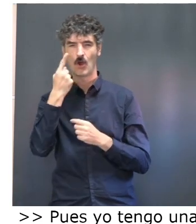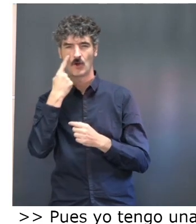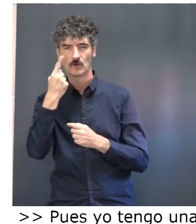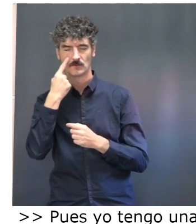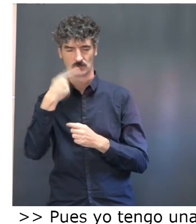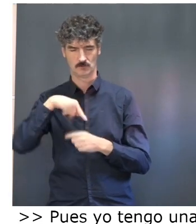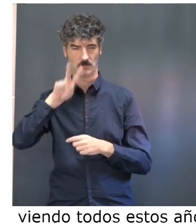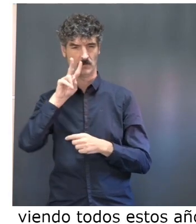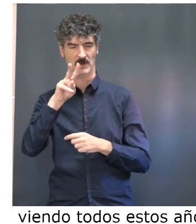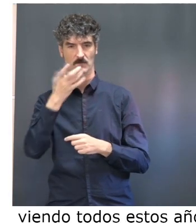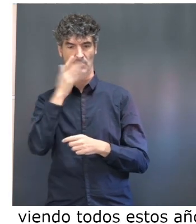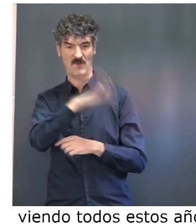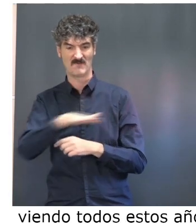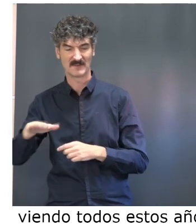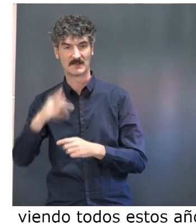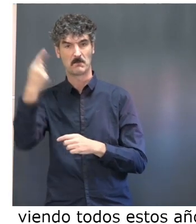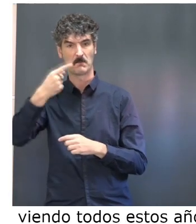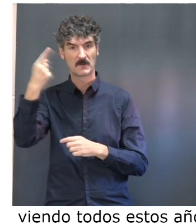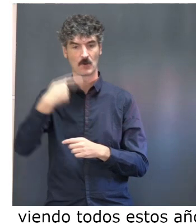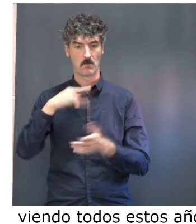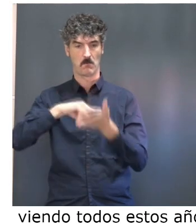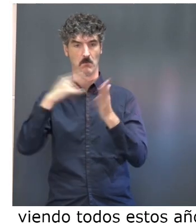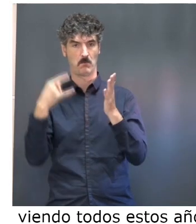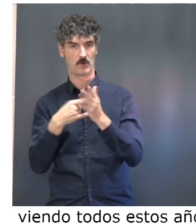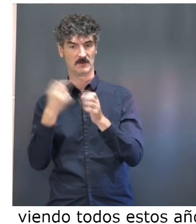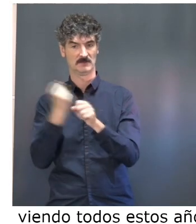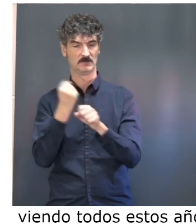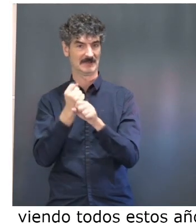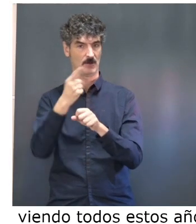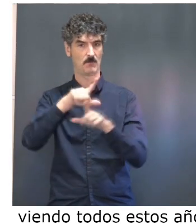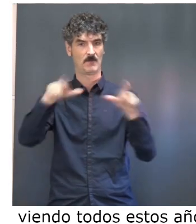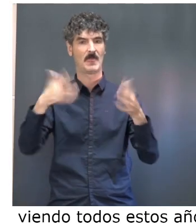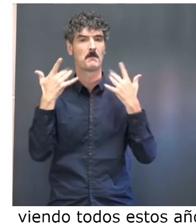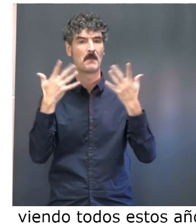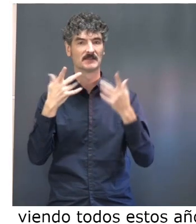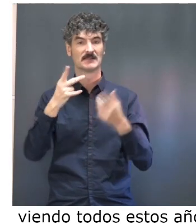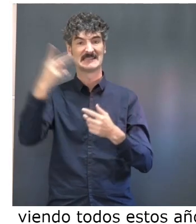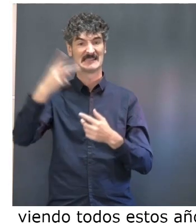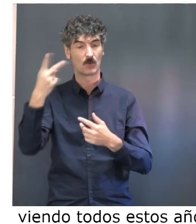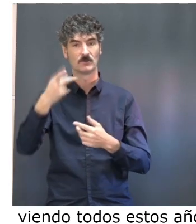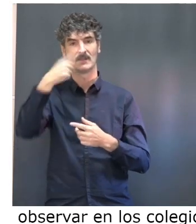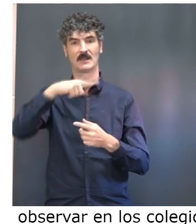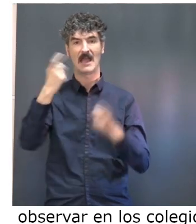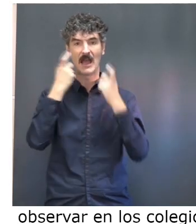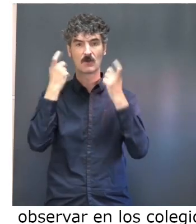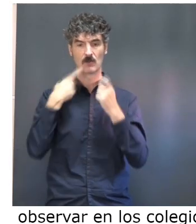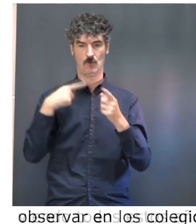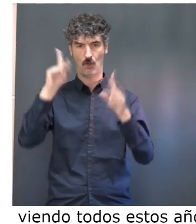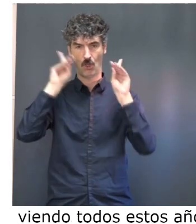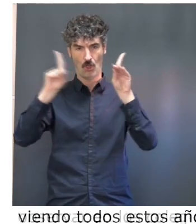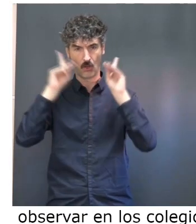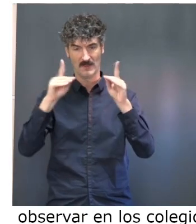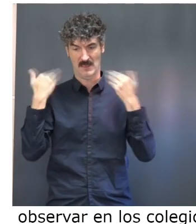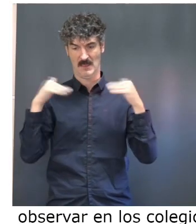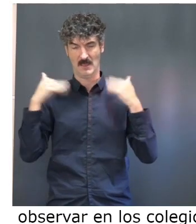los colegios, en infantil, primaria, a través de los proyectos de patios, alumnado de secundaria como docente de educación